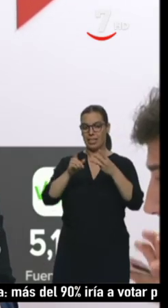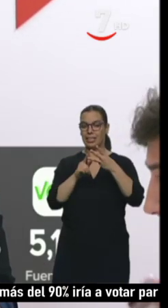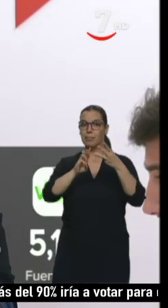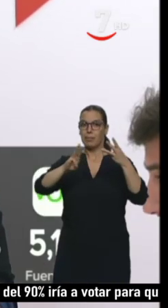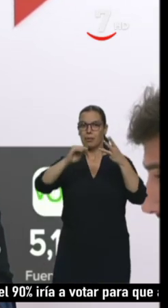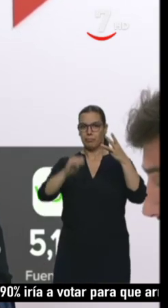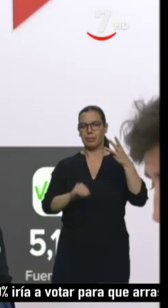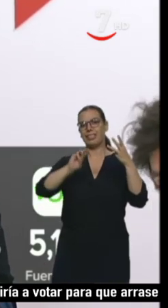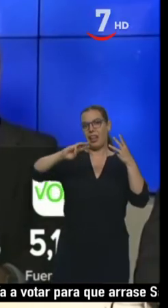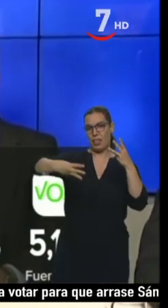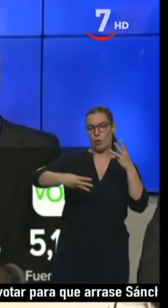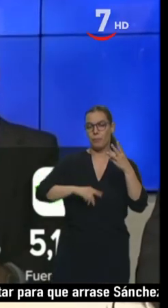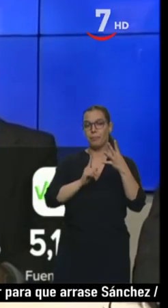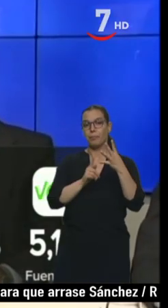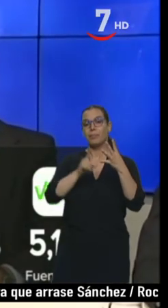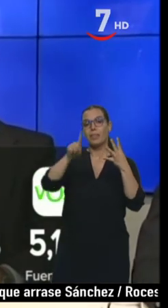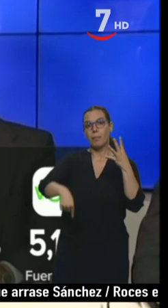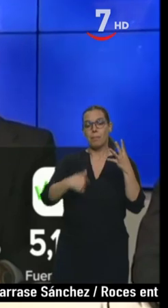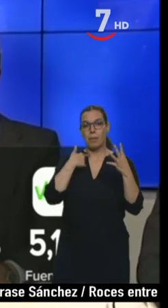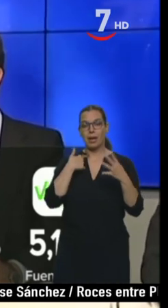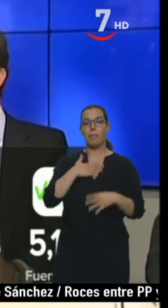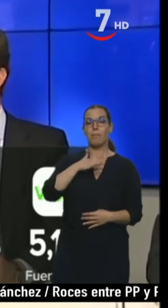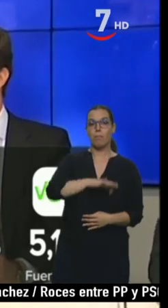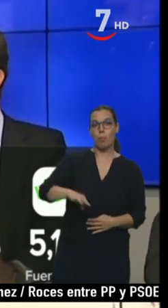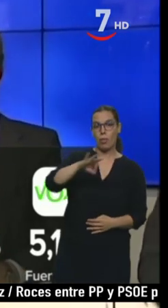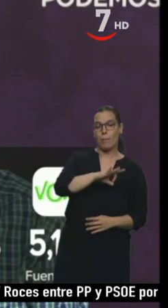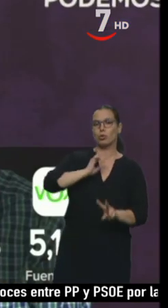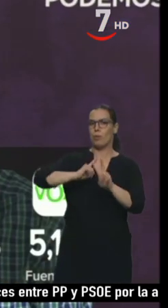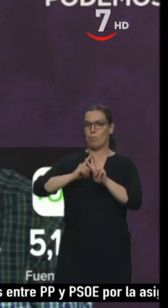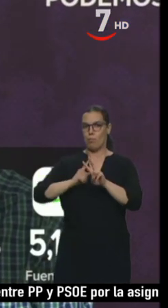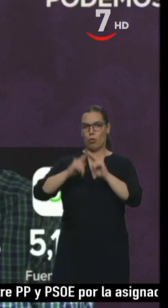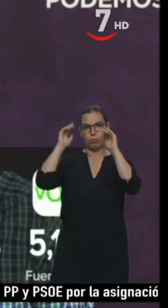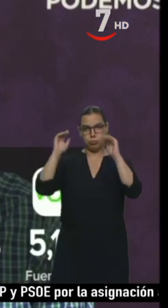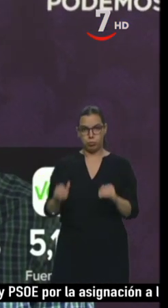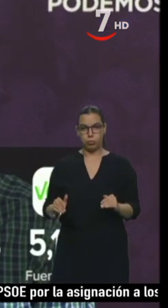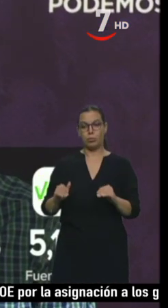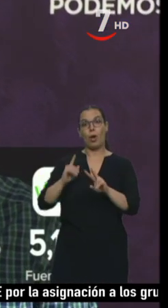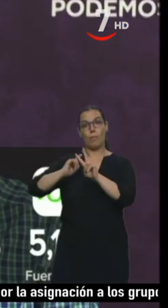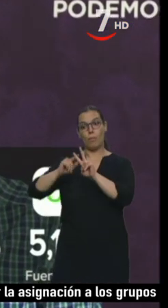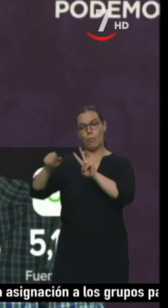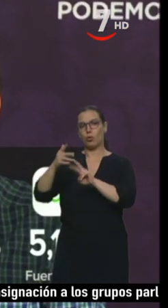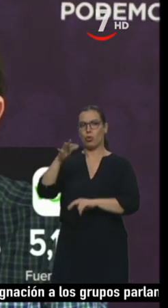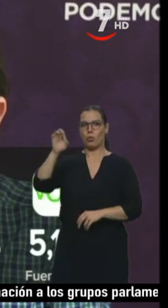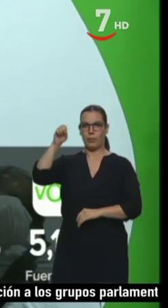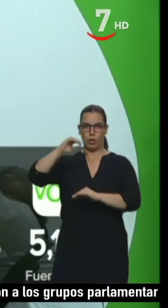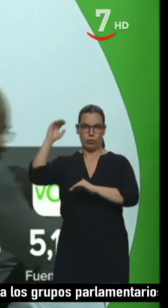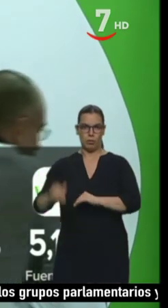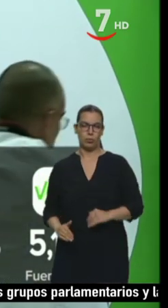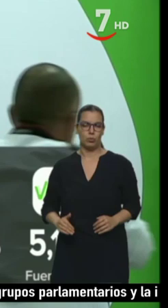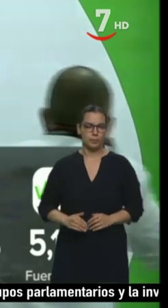como tercera fuerza. También pierden apoyos Unidas Podemos y Vox, que obtendría la mitad de votos que en el mes de abril.